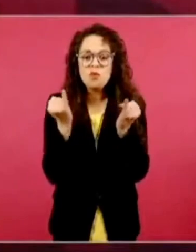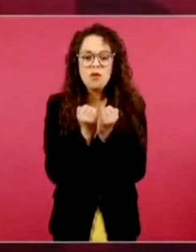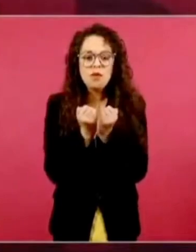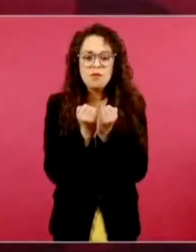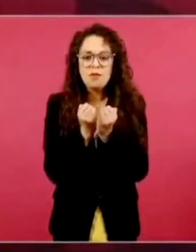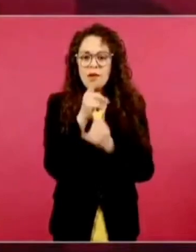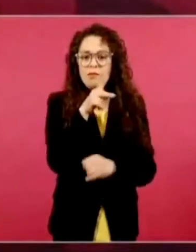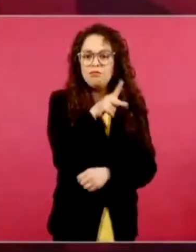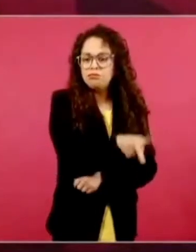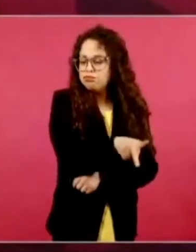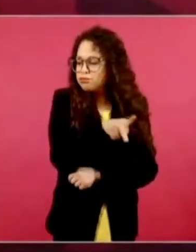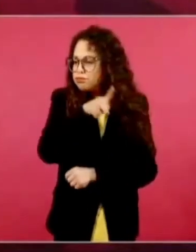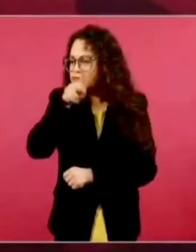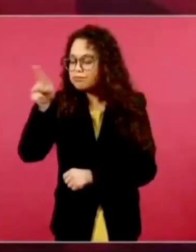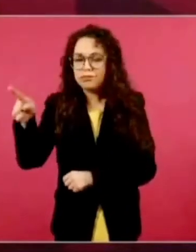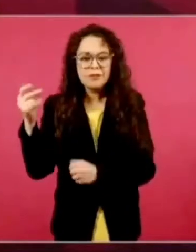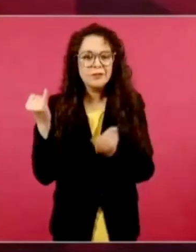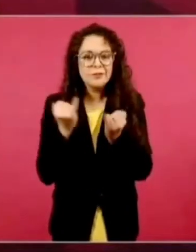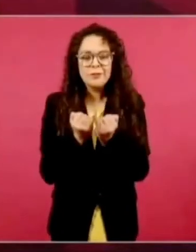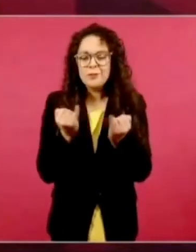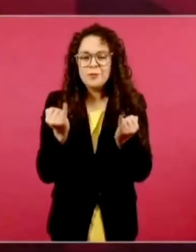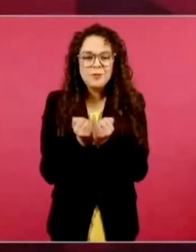Nada más que